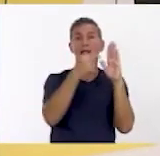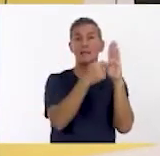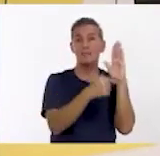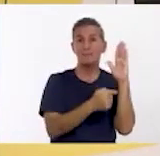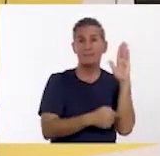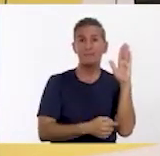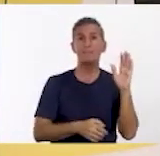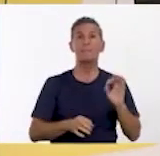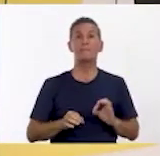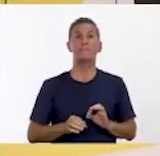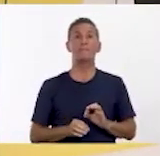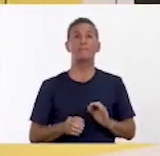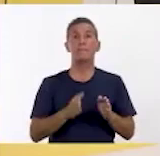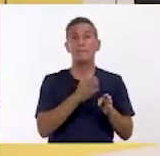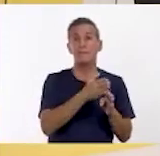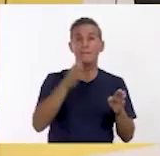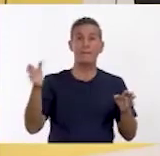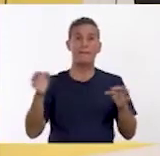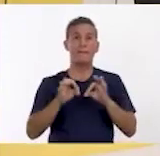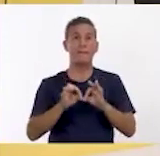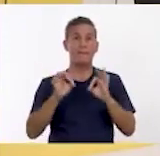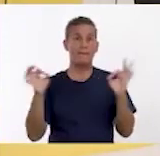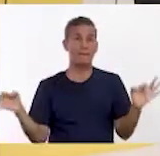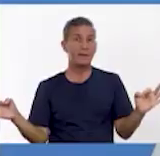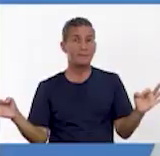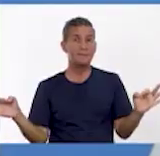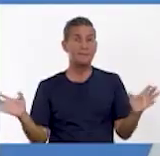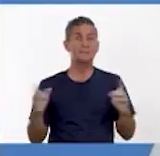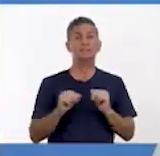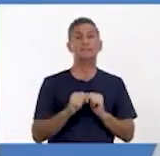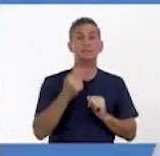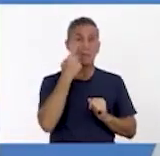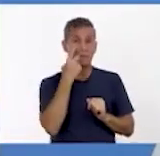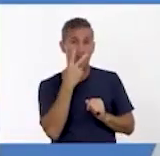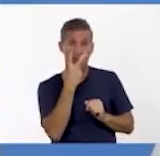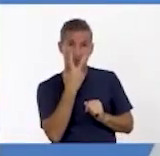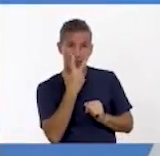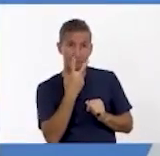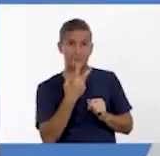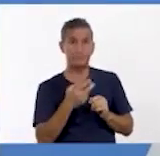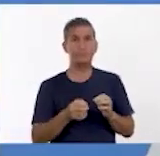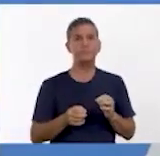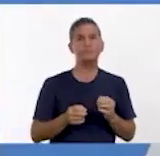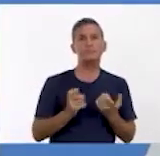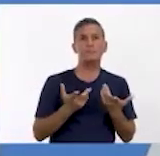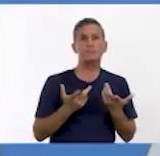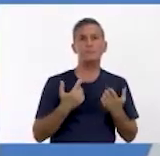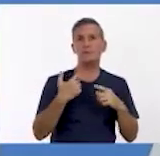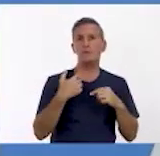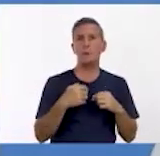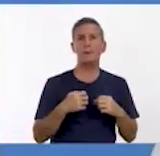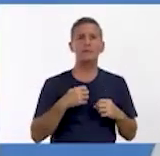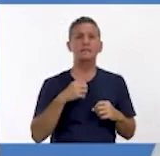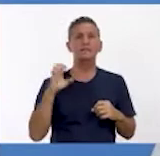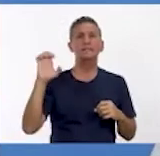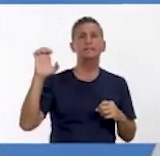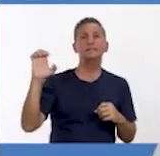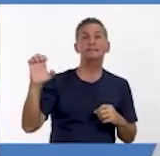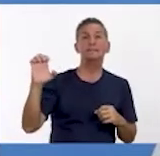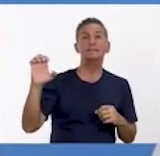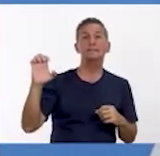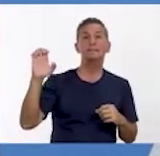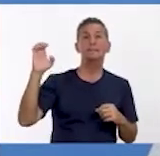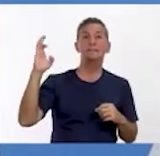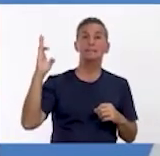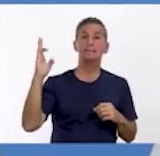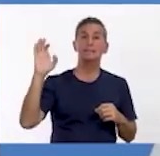la influencia del bloqueo, de la desintegración del campo socialista, etcétera, para ahí destacar los efectos en la industria,